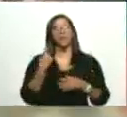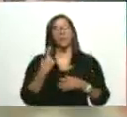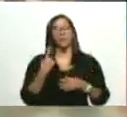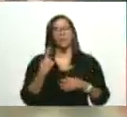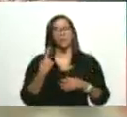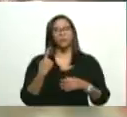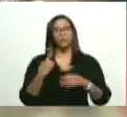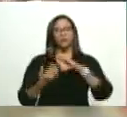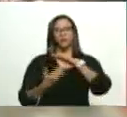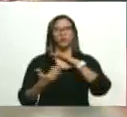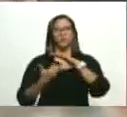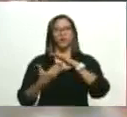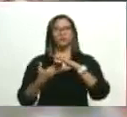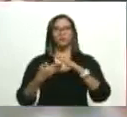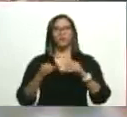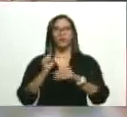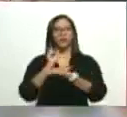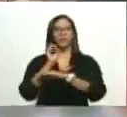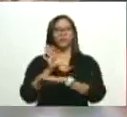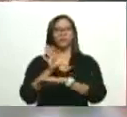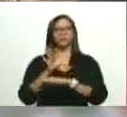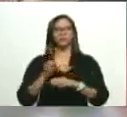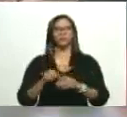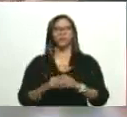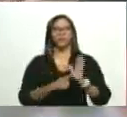la base para la reflexión. Necesitamos ahorita